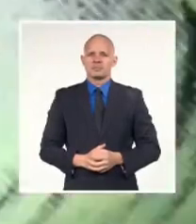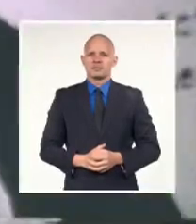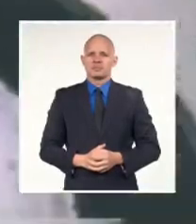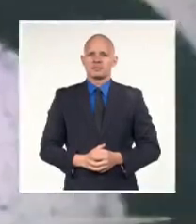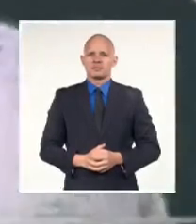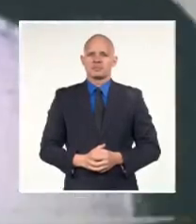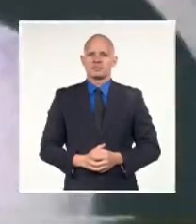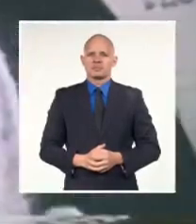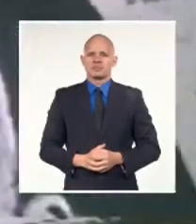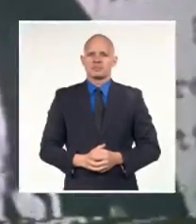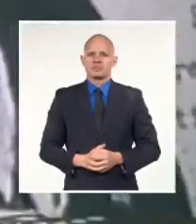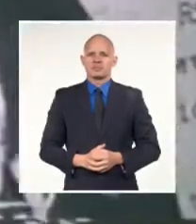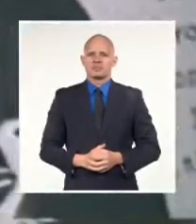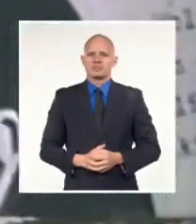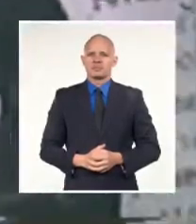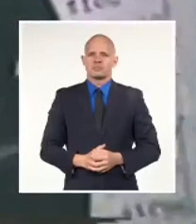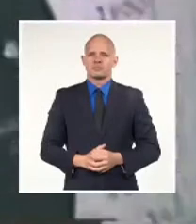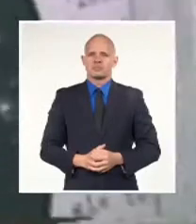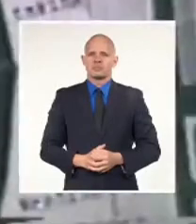5 hermanos